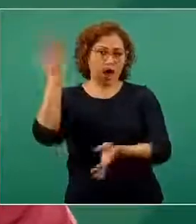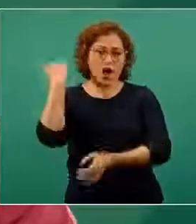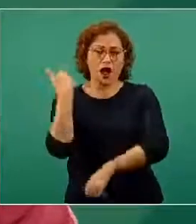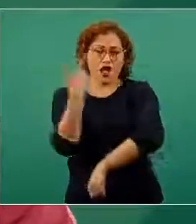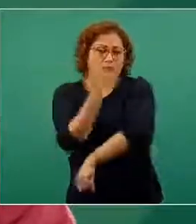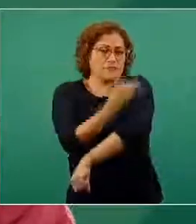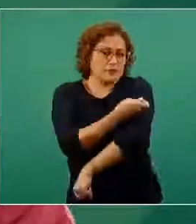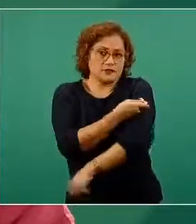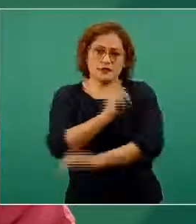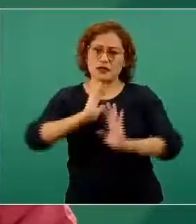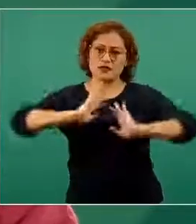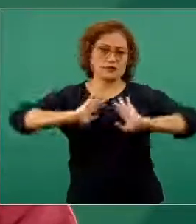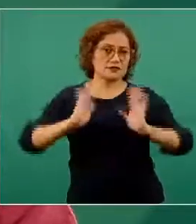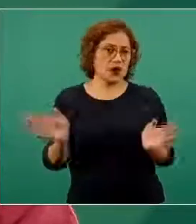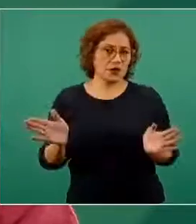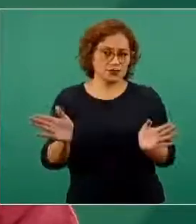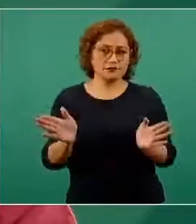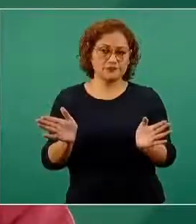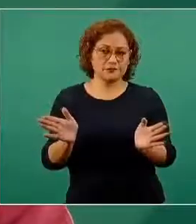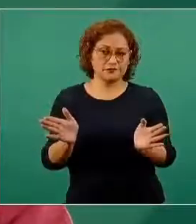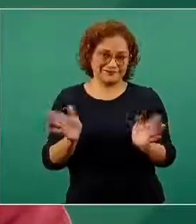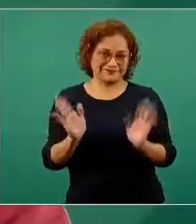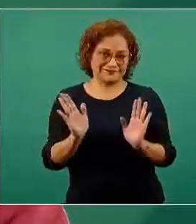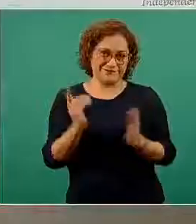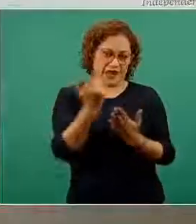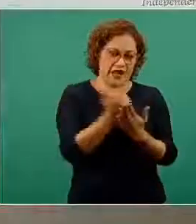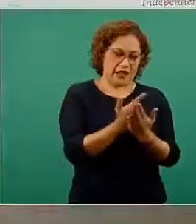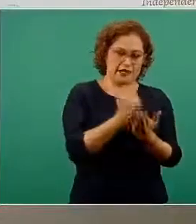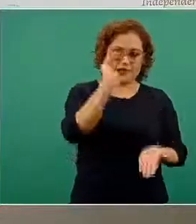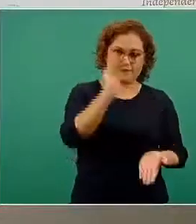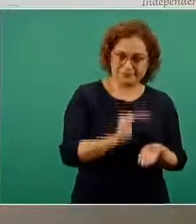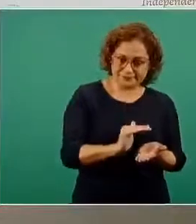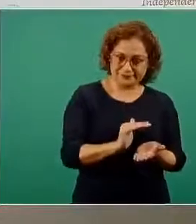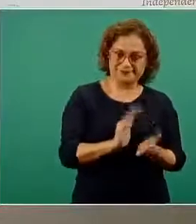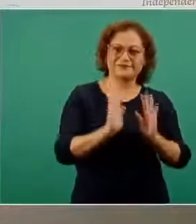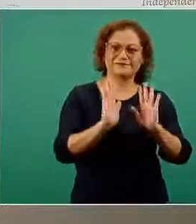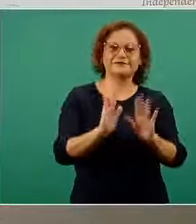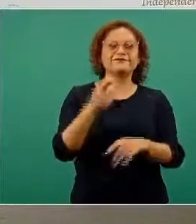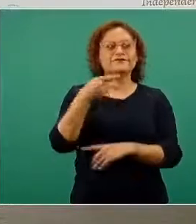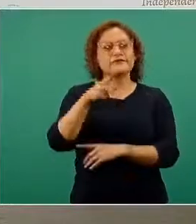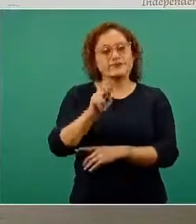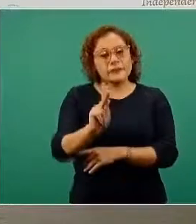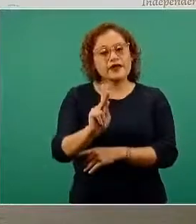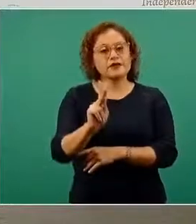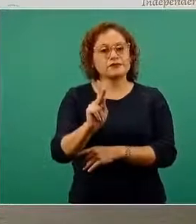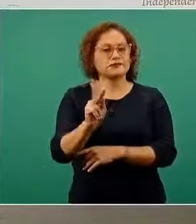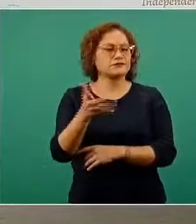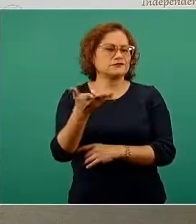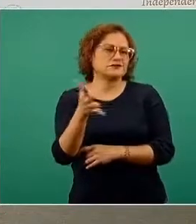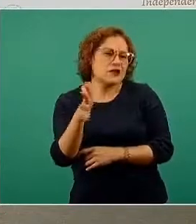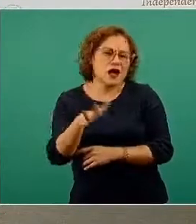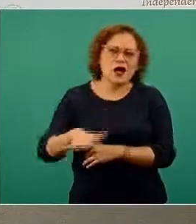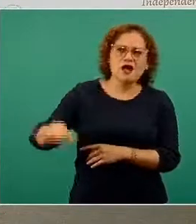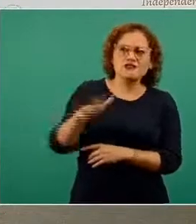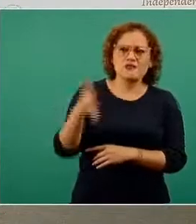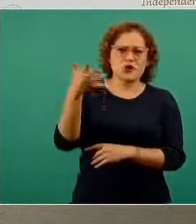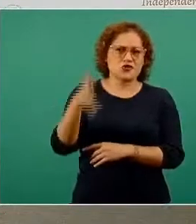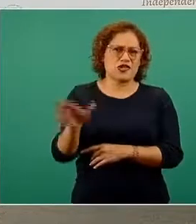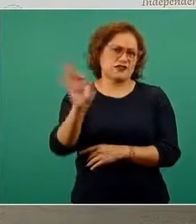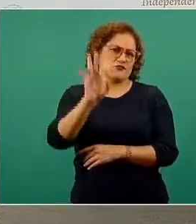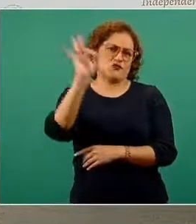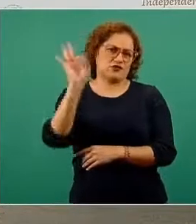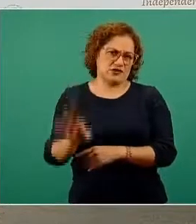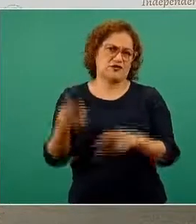por el hecho de tener 60 y más. Y otro que podría ocurrir, este es más o menos un 10% de las personas que tienen 60 y